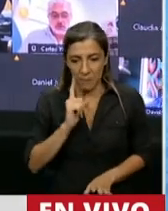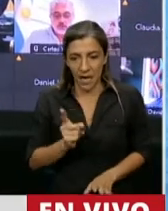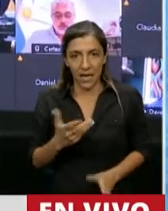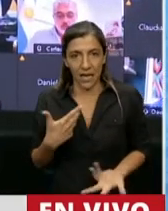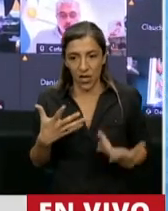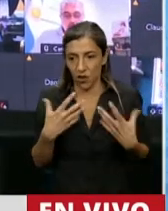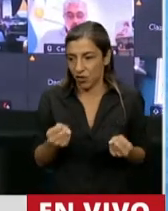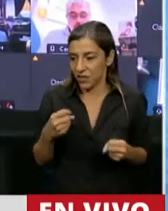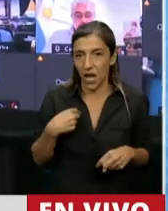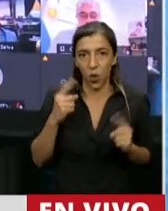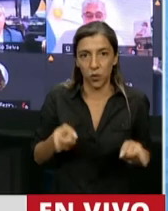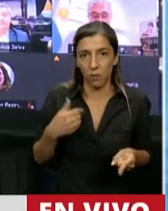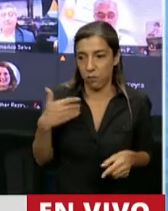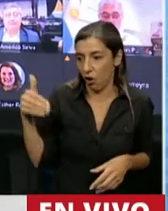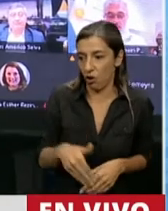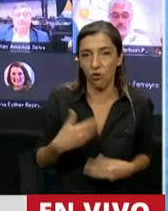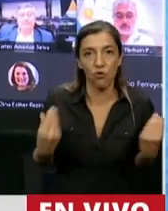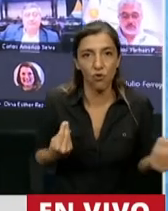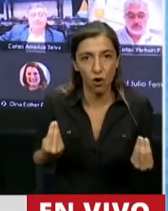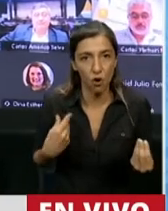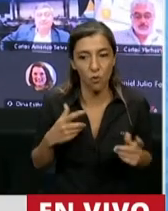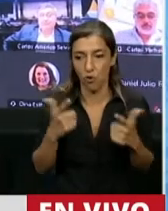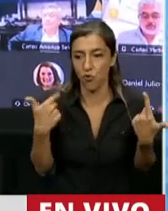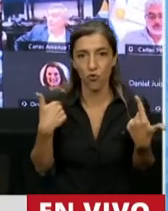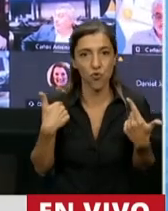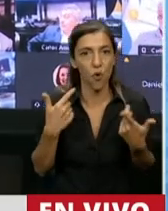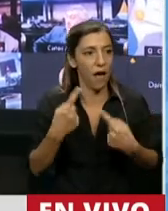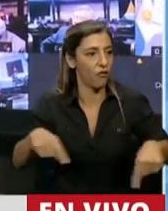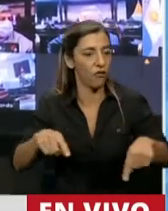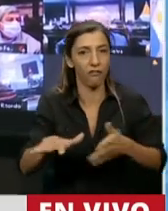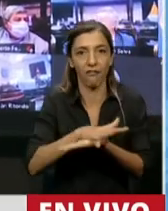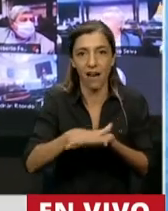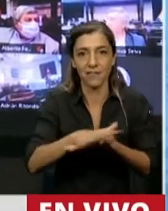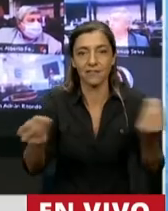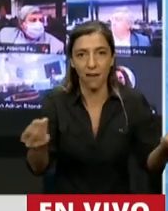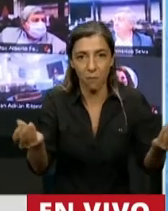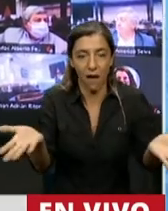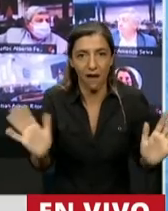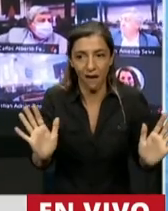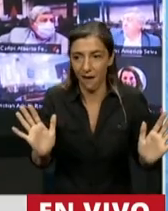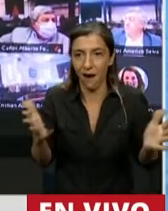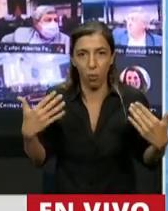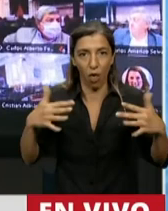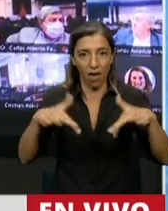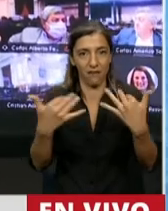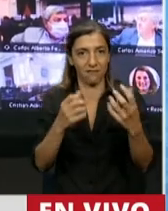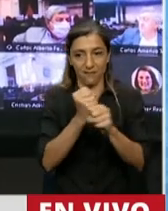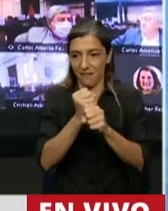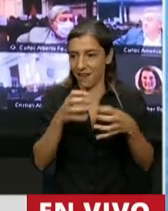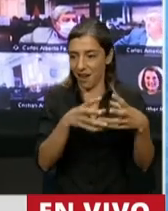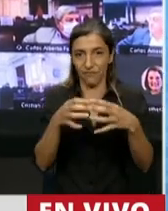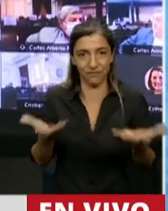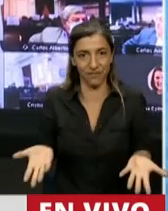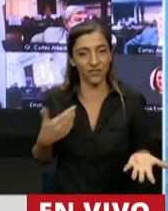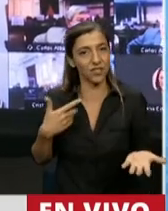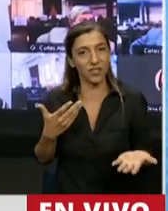sanitario por no saber ni tener los elementos necesarios para poder sesionar en este recinto. Pido el pase